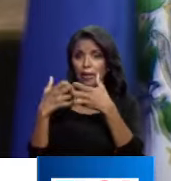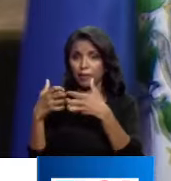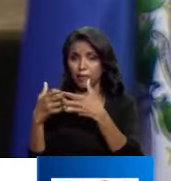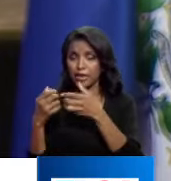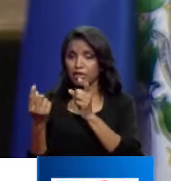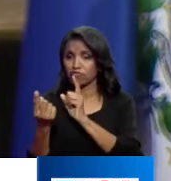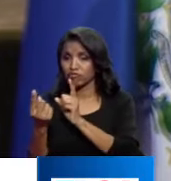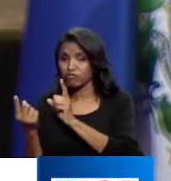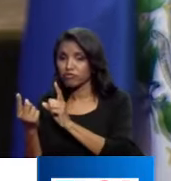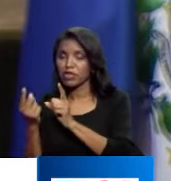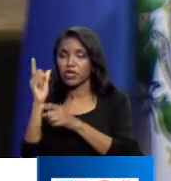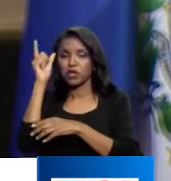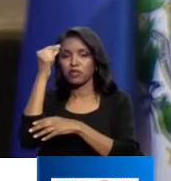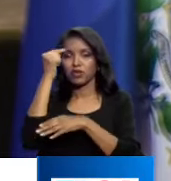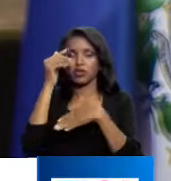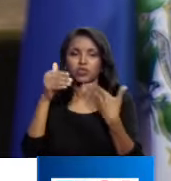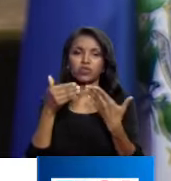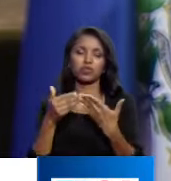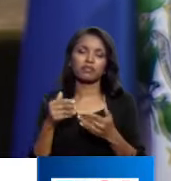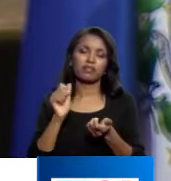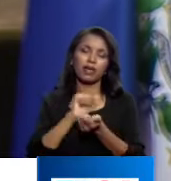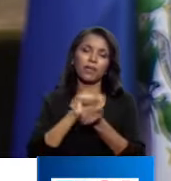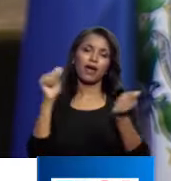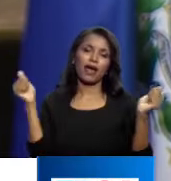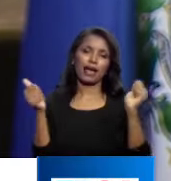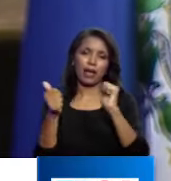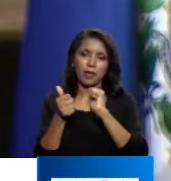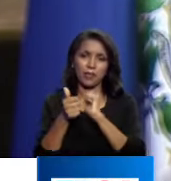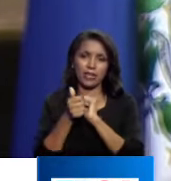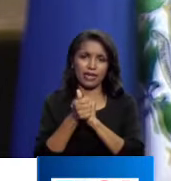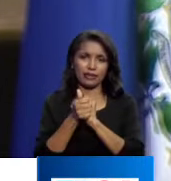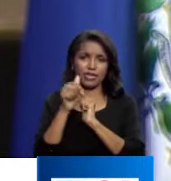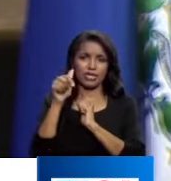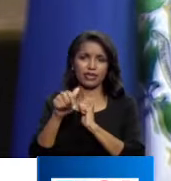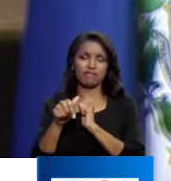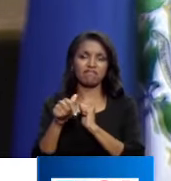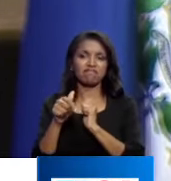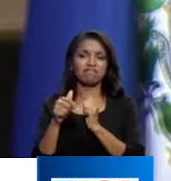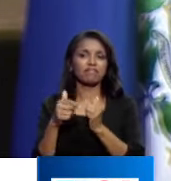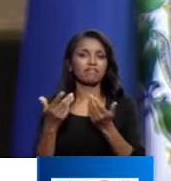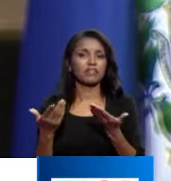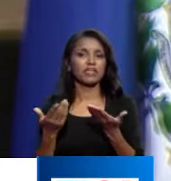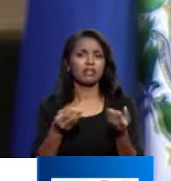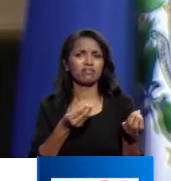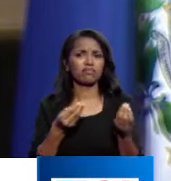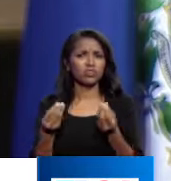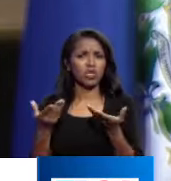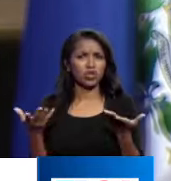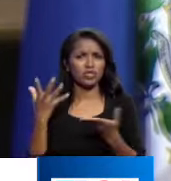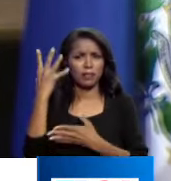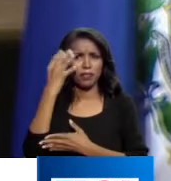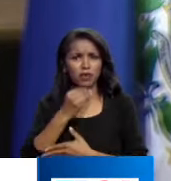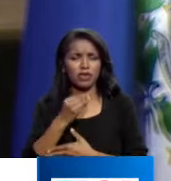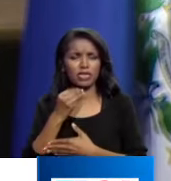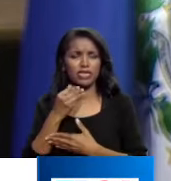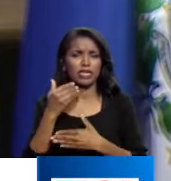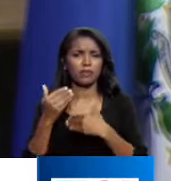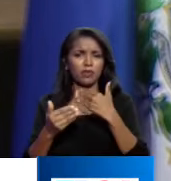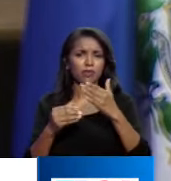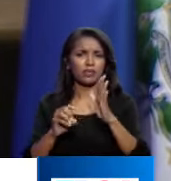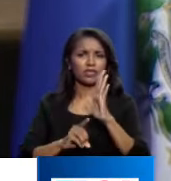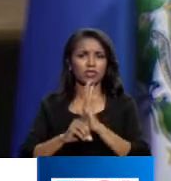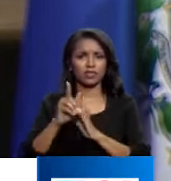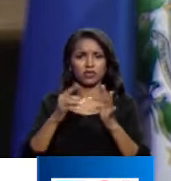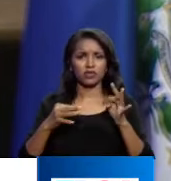y el gobierno. Vamos a cambiar la realidad de un país que tiene mucho que ofrecer y crecer en materia de